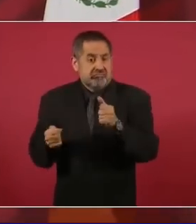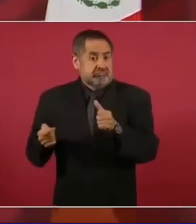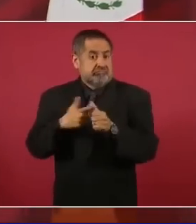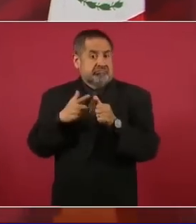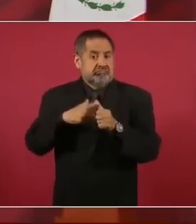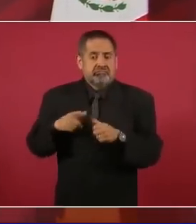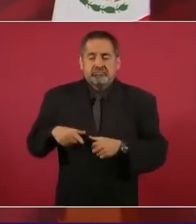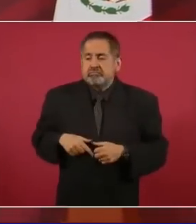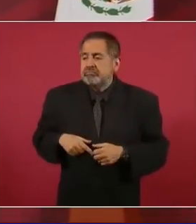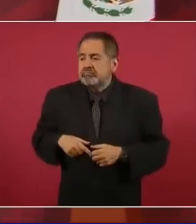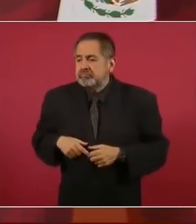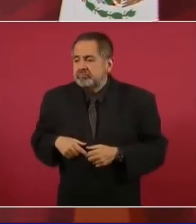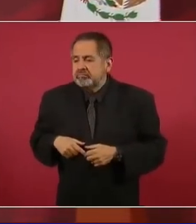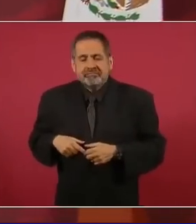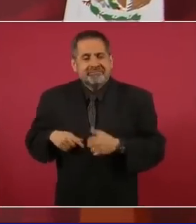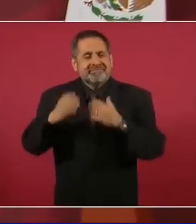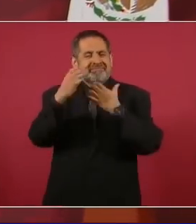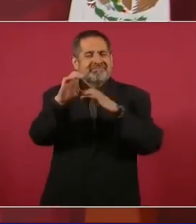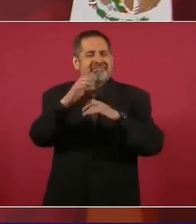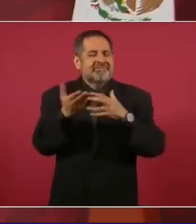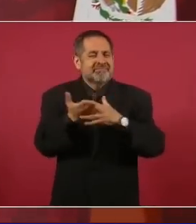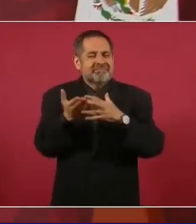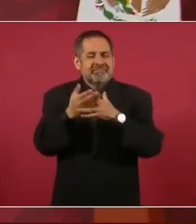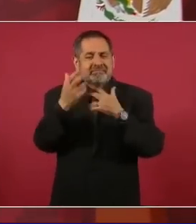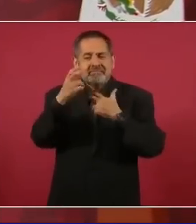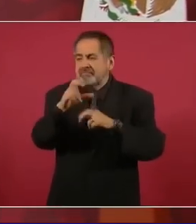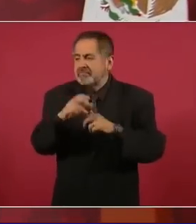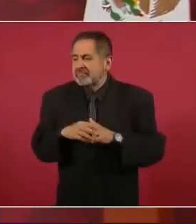y vendieron las acciones